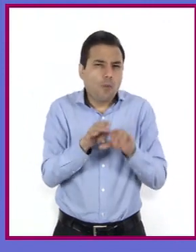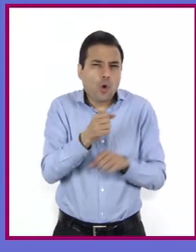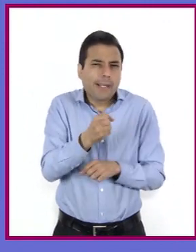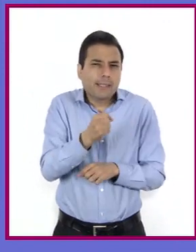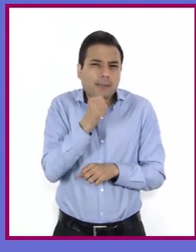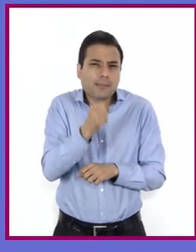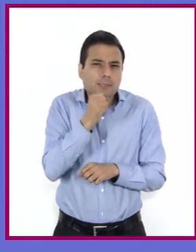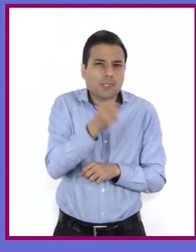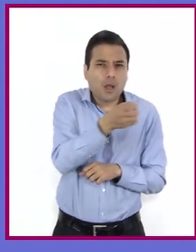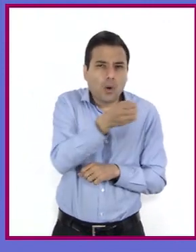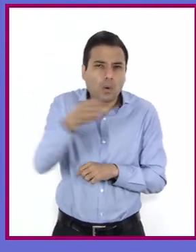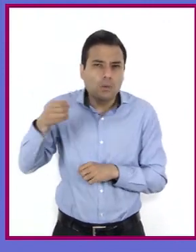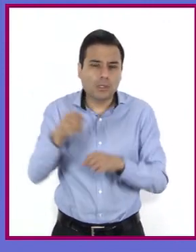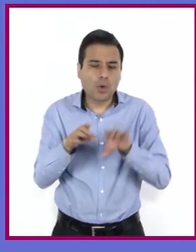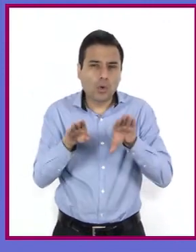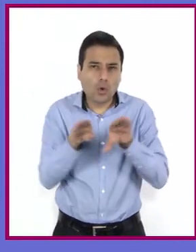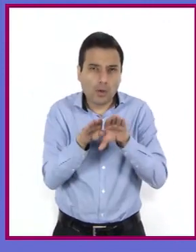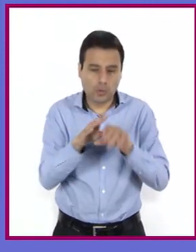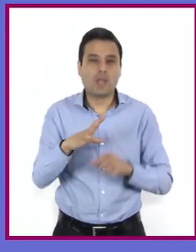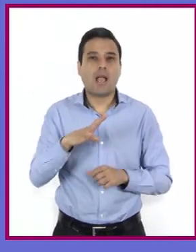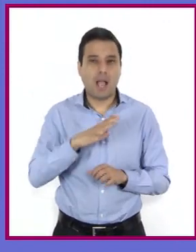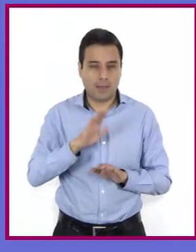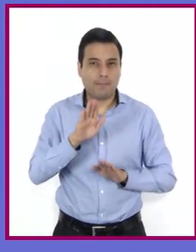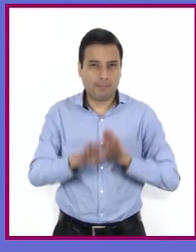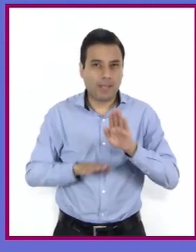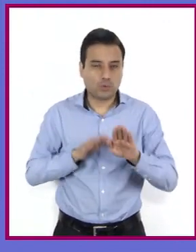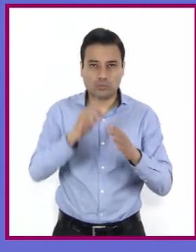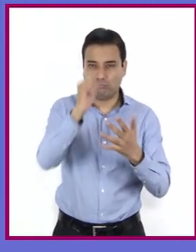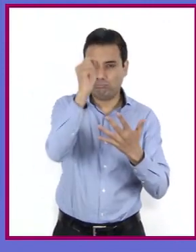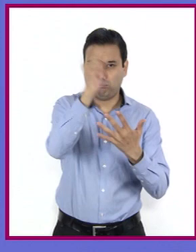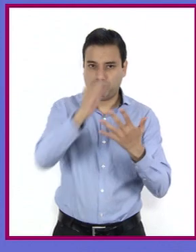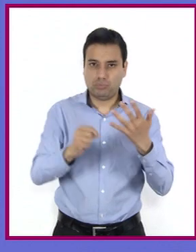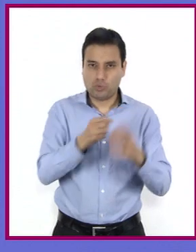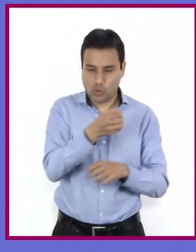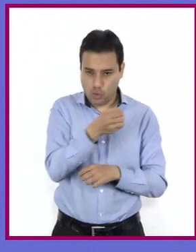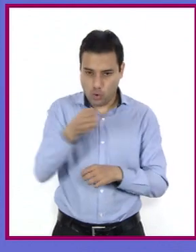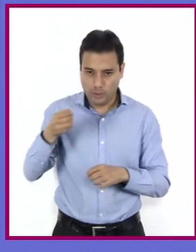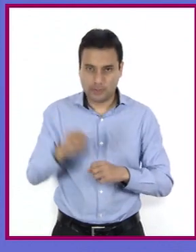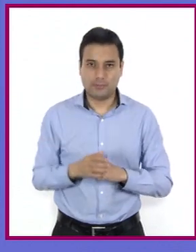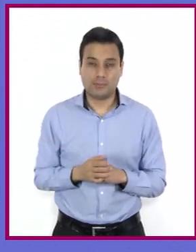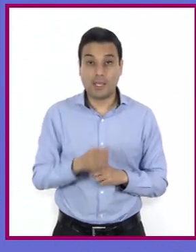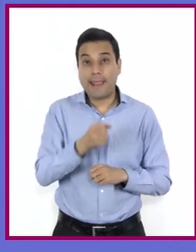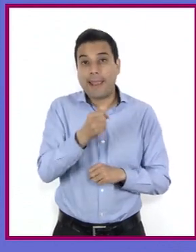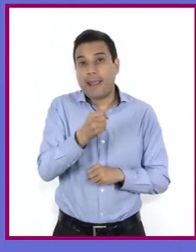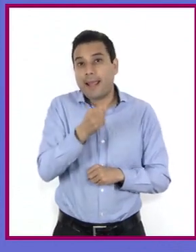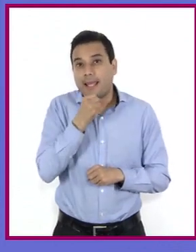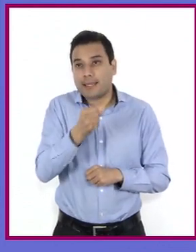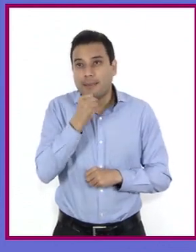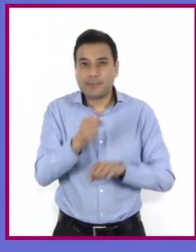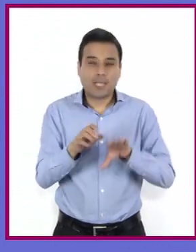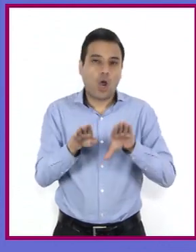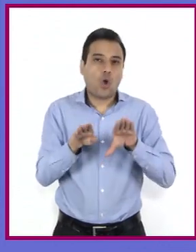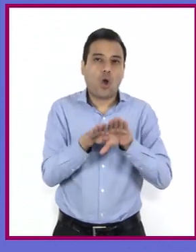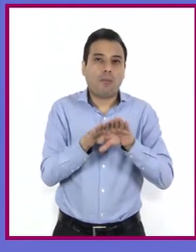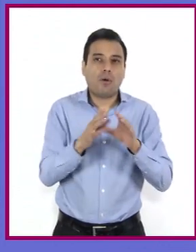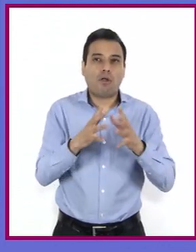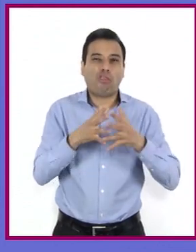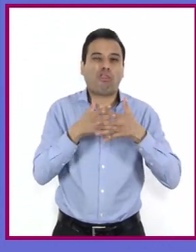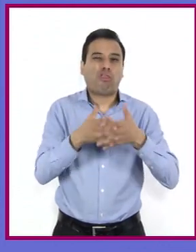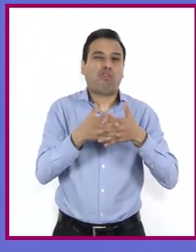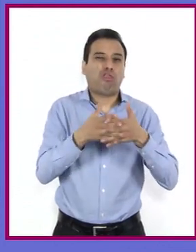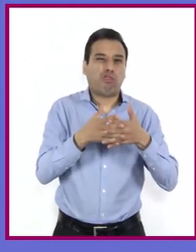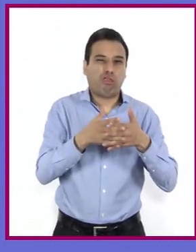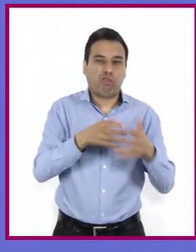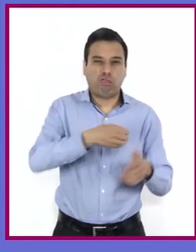pasos para que nuestra entrevista no se haga así tanteando